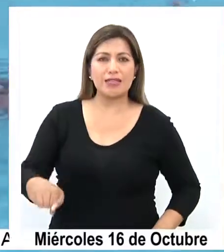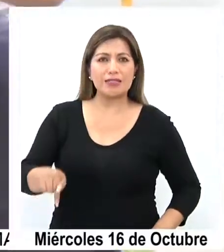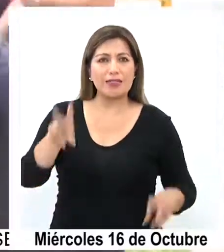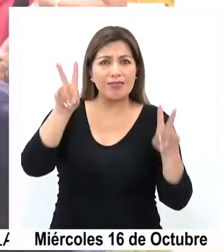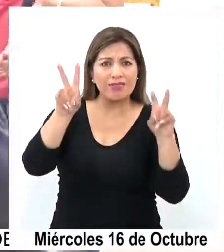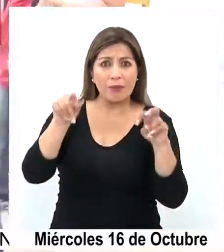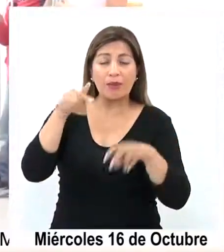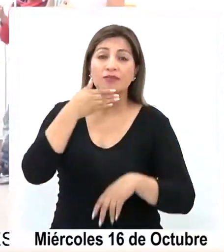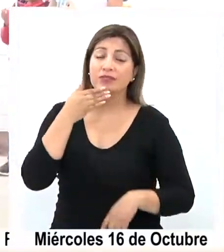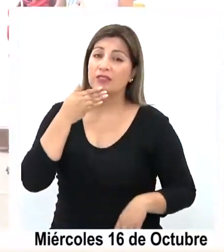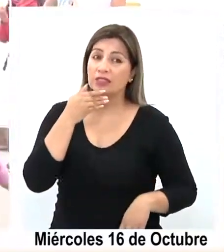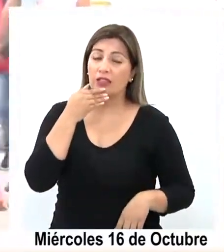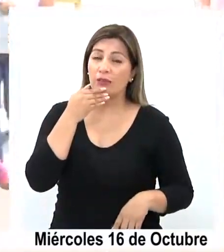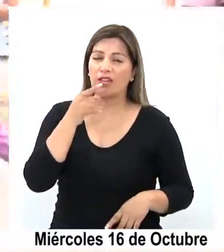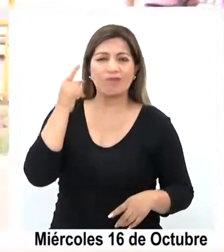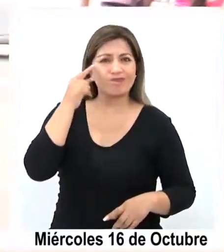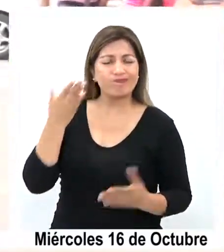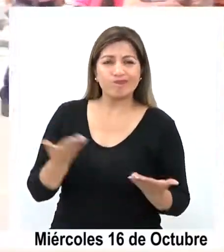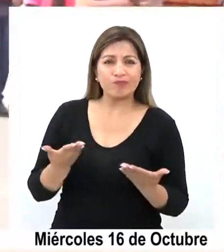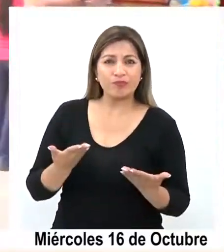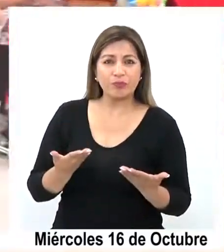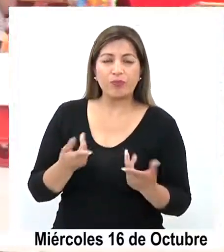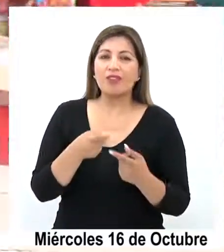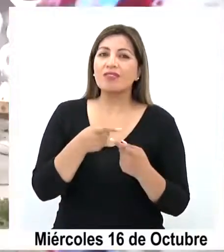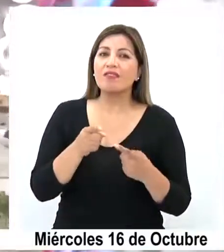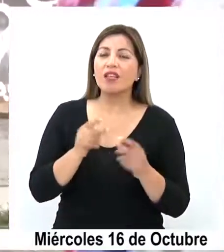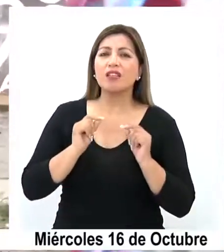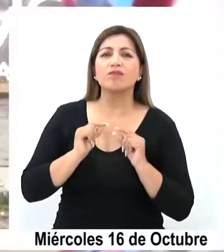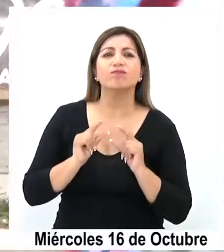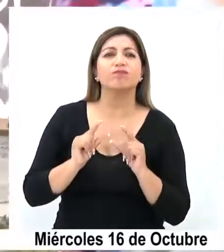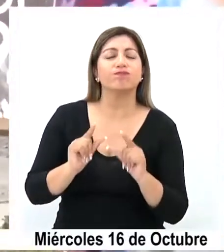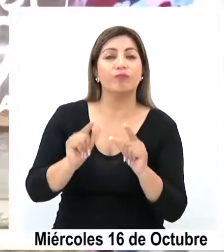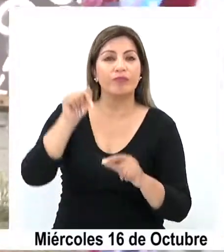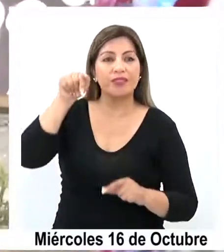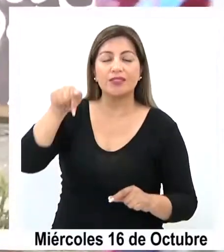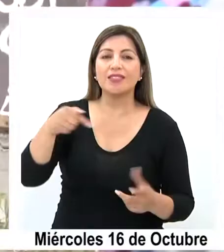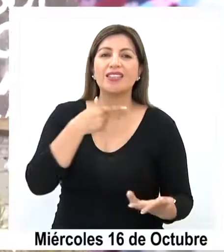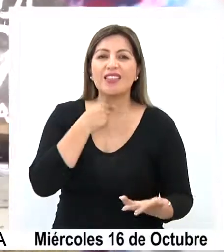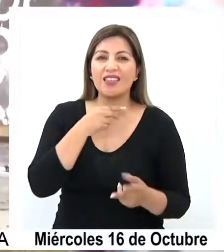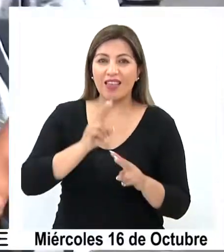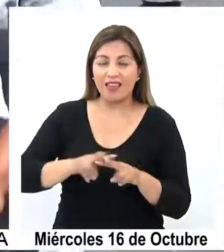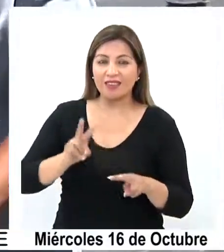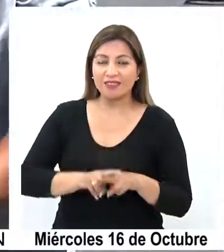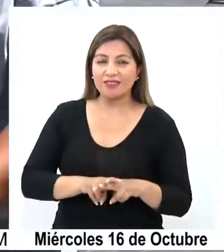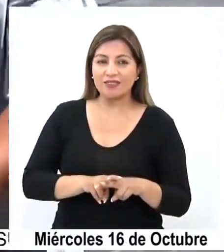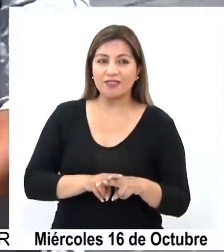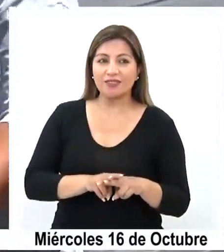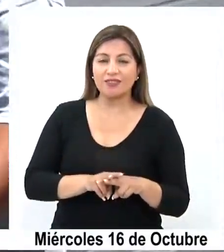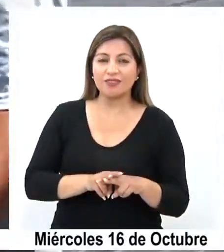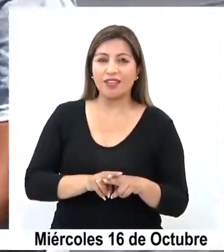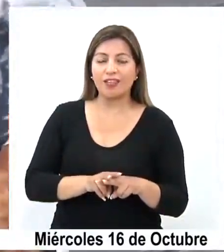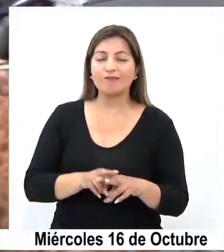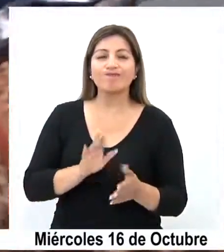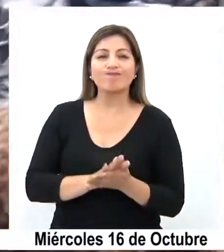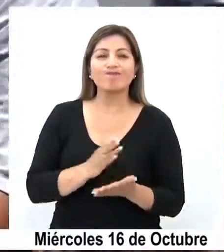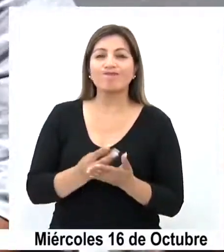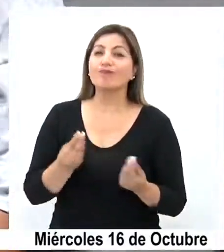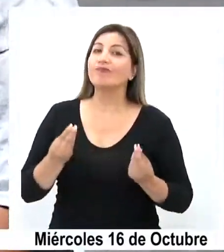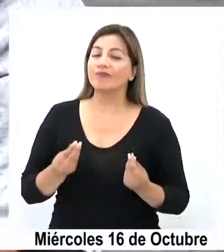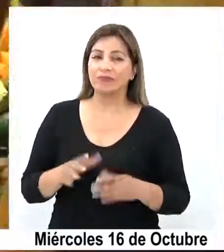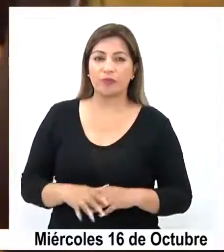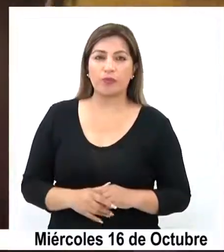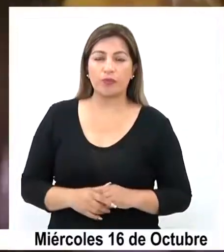En este sentido también han surgido una serie de emprendimientos que buscan promover hábitos de vidas